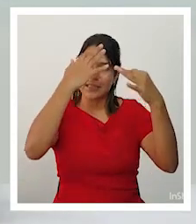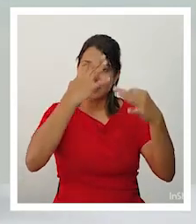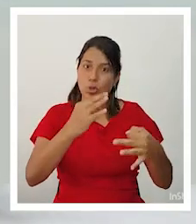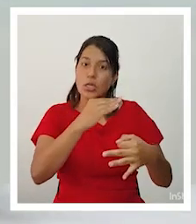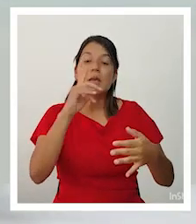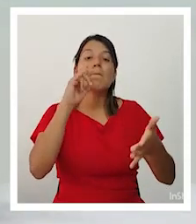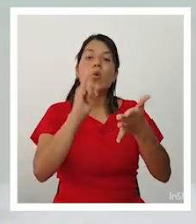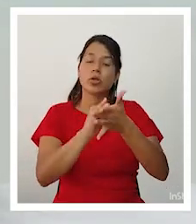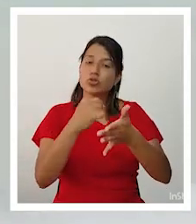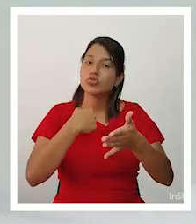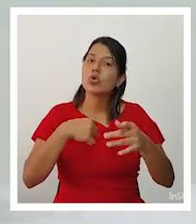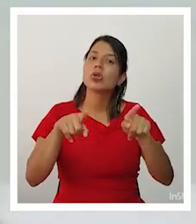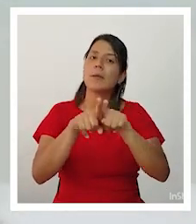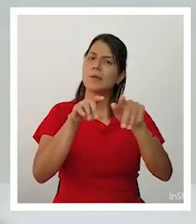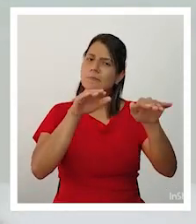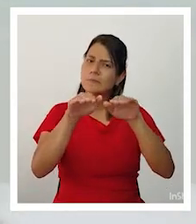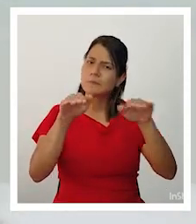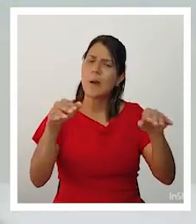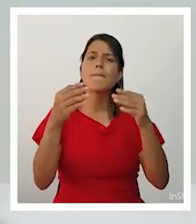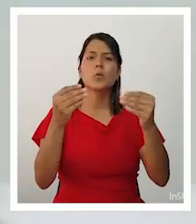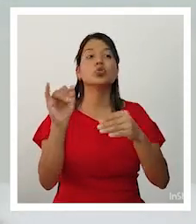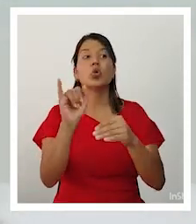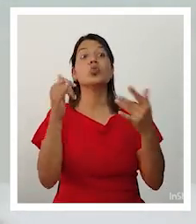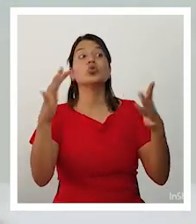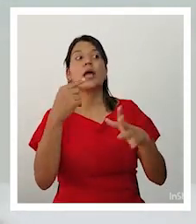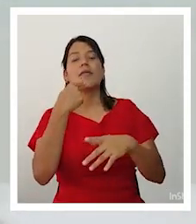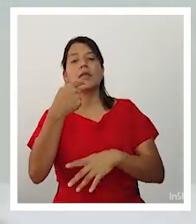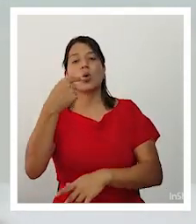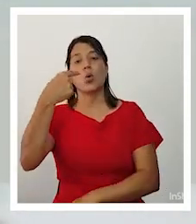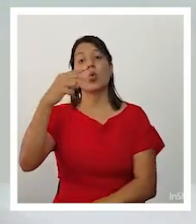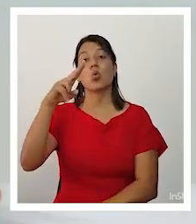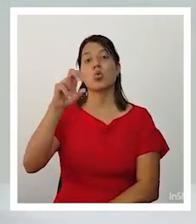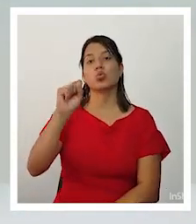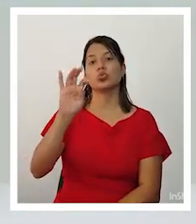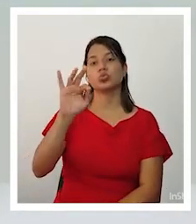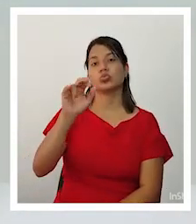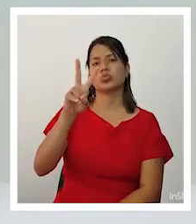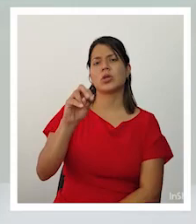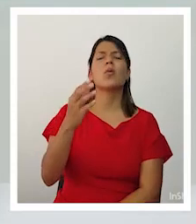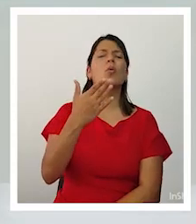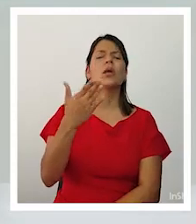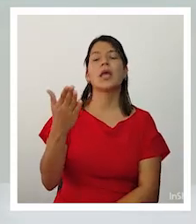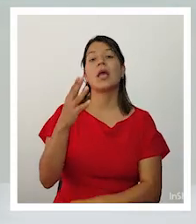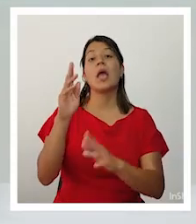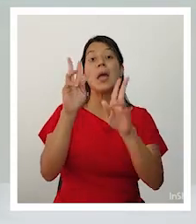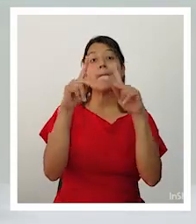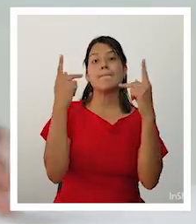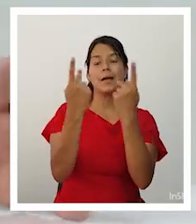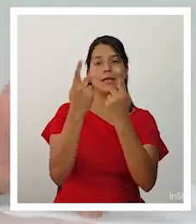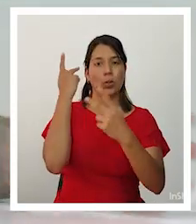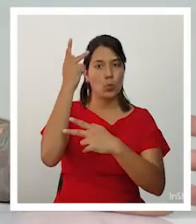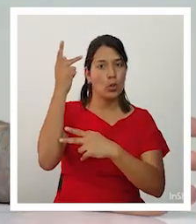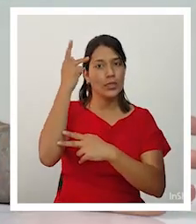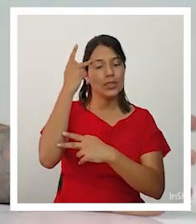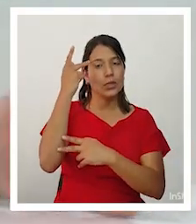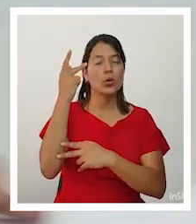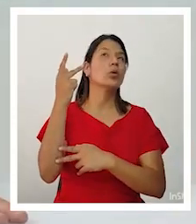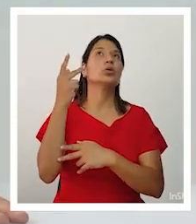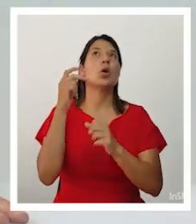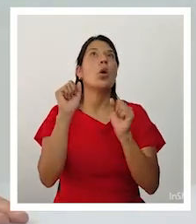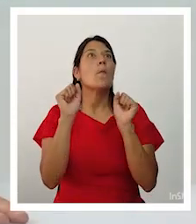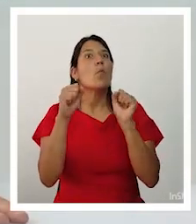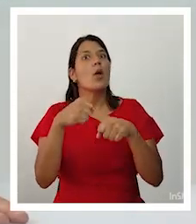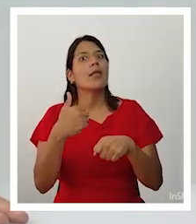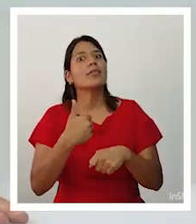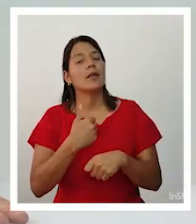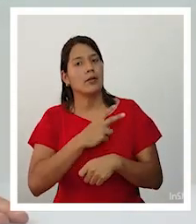también yo insto muchísimo, y como también lo estaba diciendo Otavo, a que los partidos políticos y que, bueno, se puedan abrir,